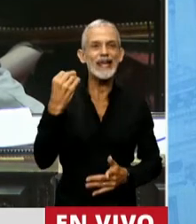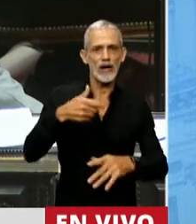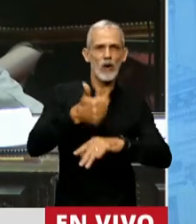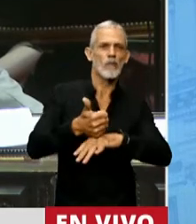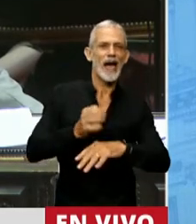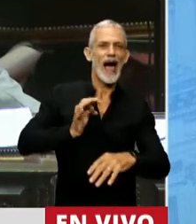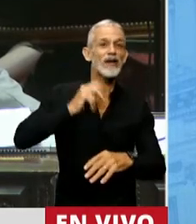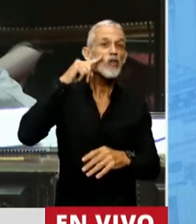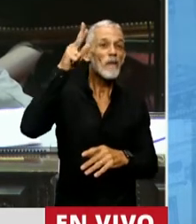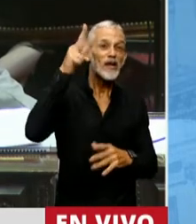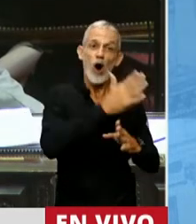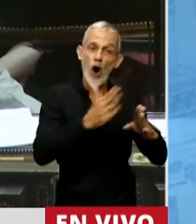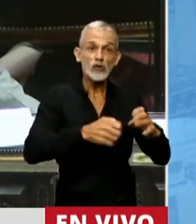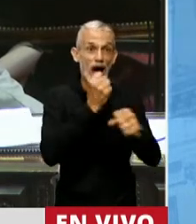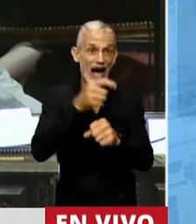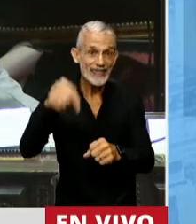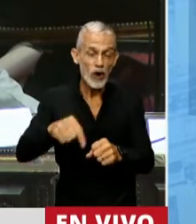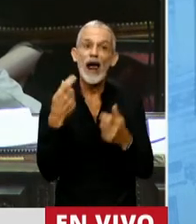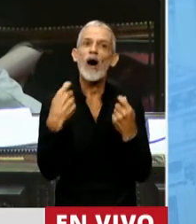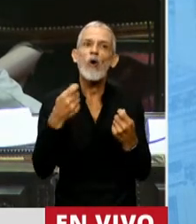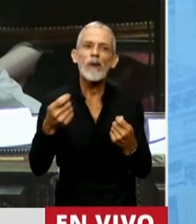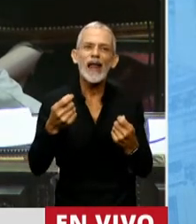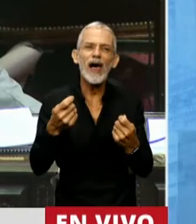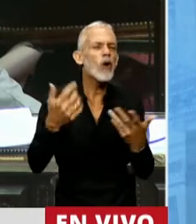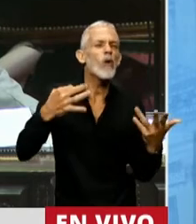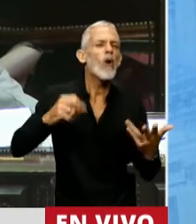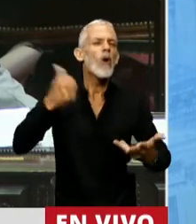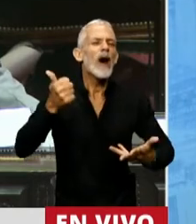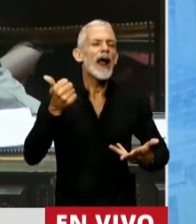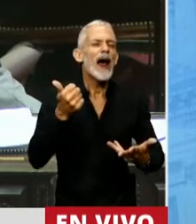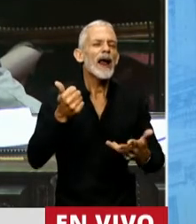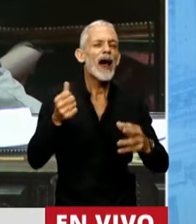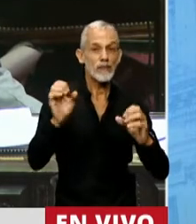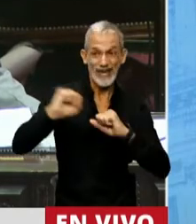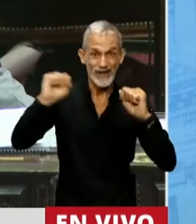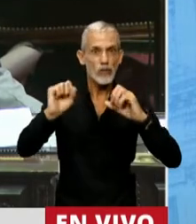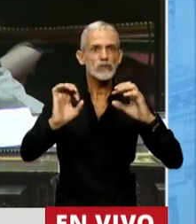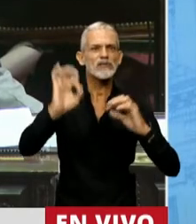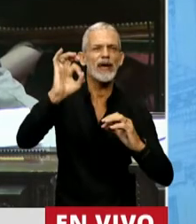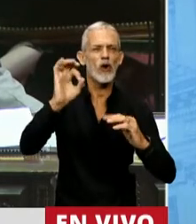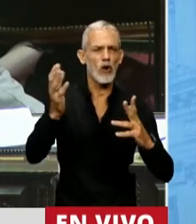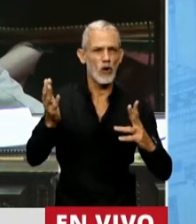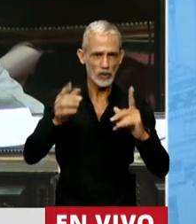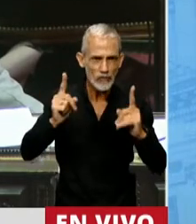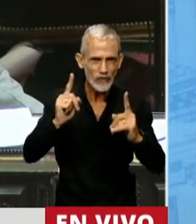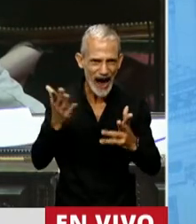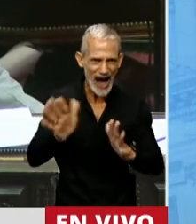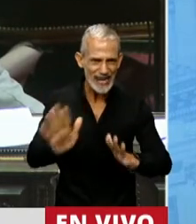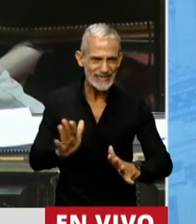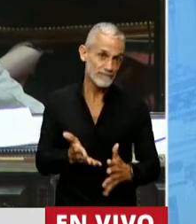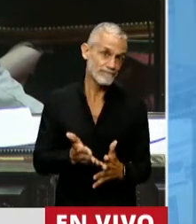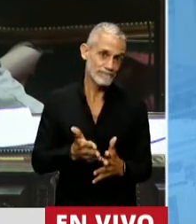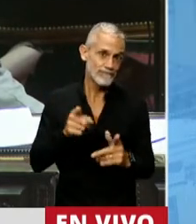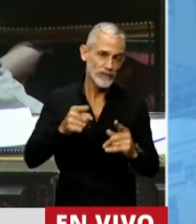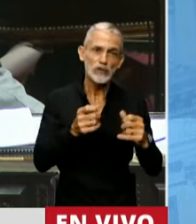en el 2008 hasta ahora, los jubilados hubieran ganado cero por arriba de la inflación. Esa es la verdadera situación de